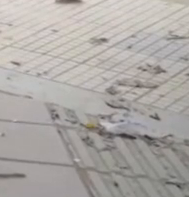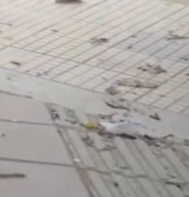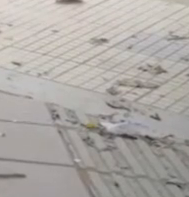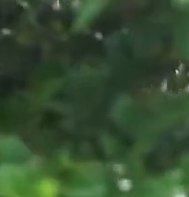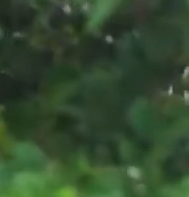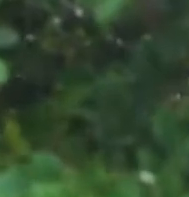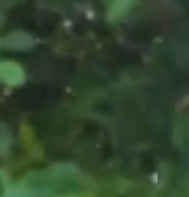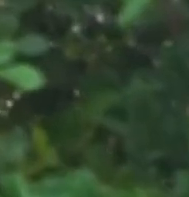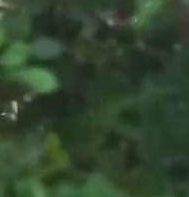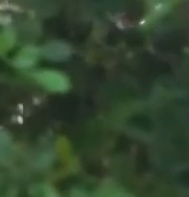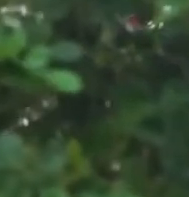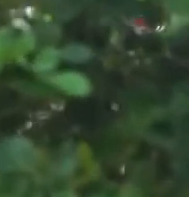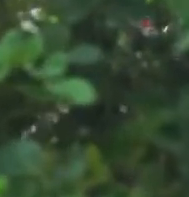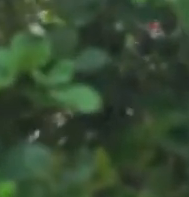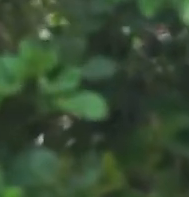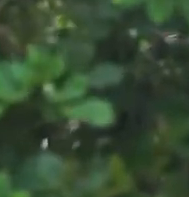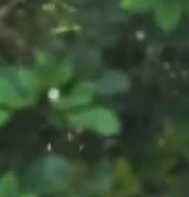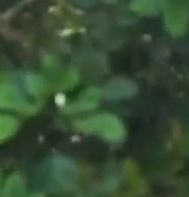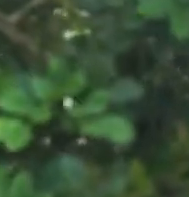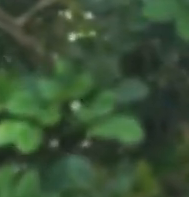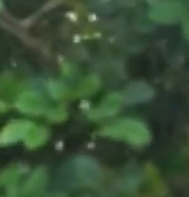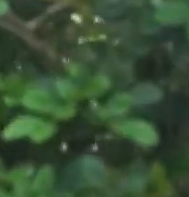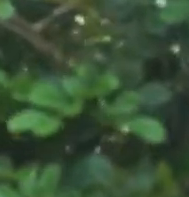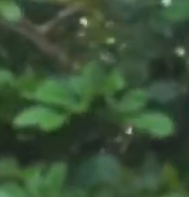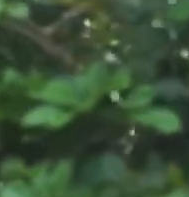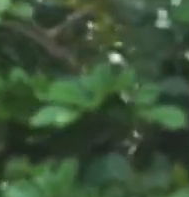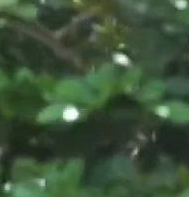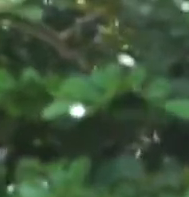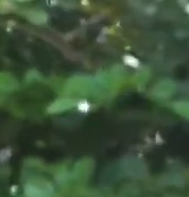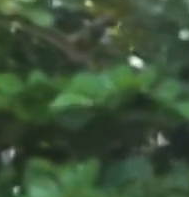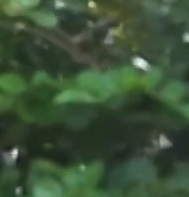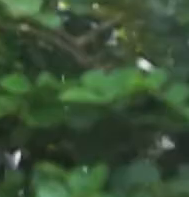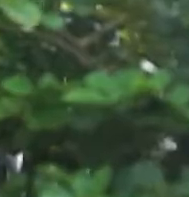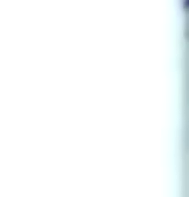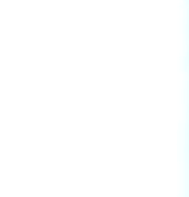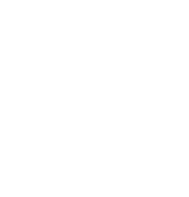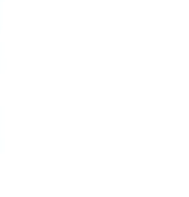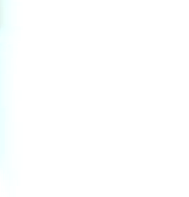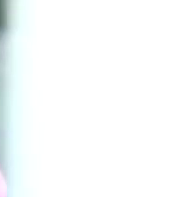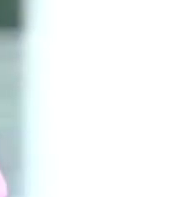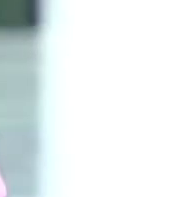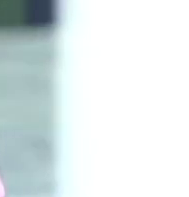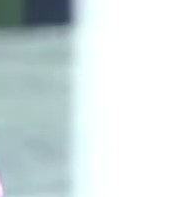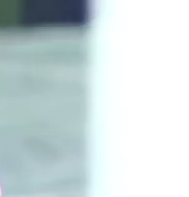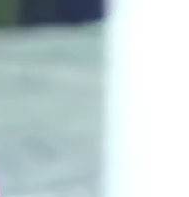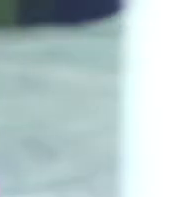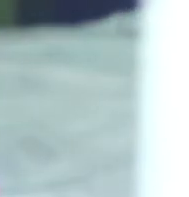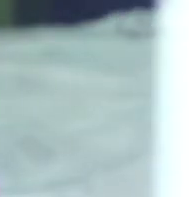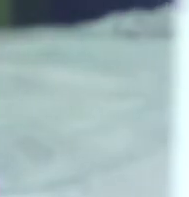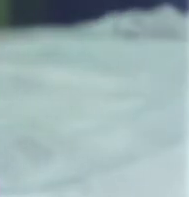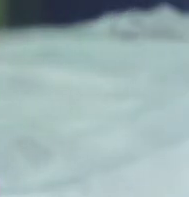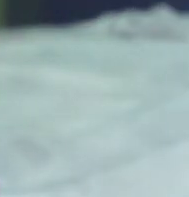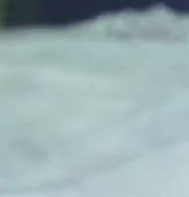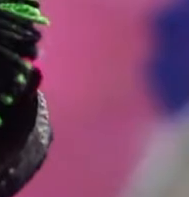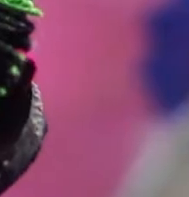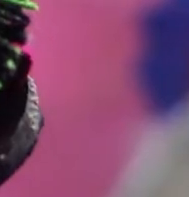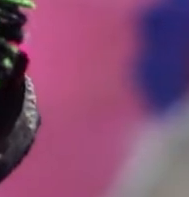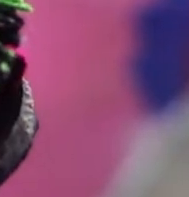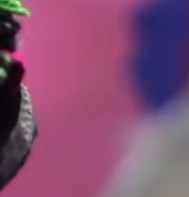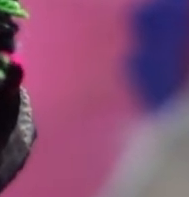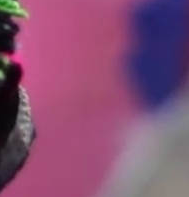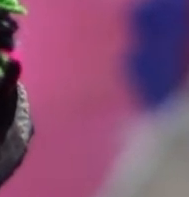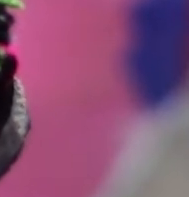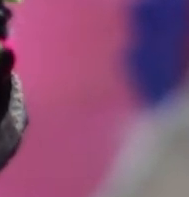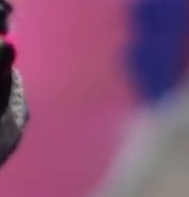decirles que estamos avanzando con pasos firmes en este proceso de transición hacia unas tecnologías que sin duda nos permitirán